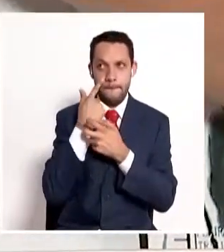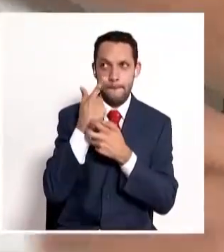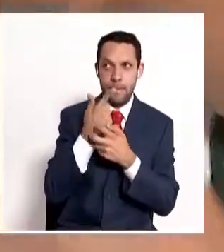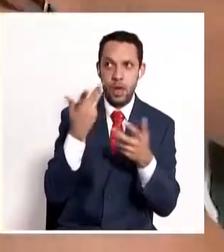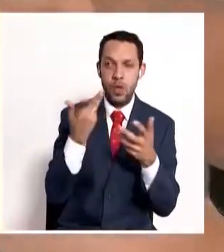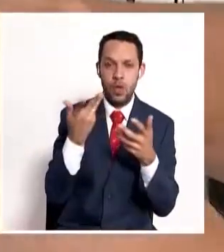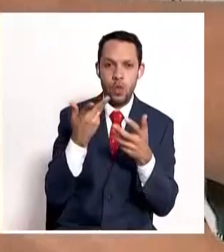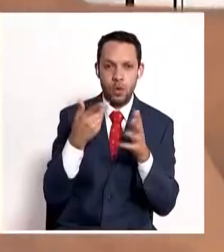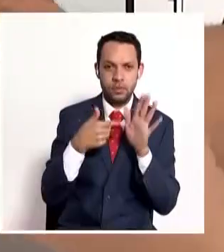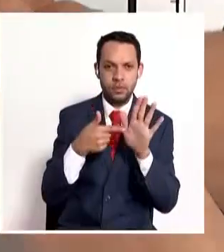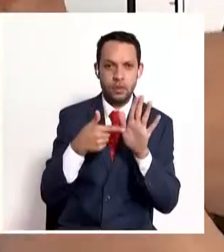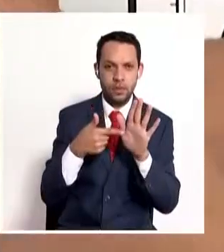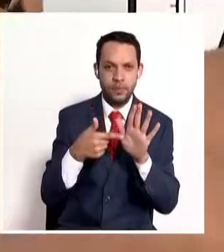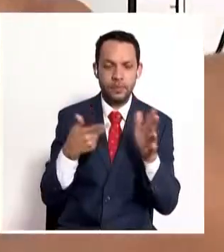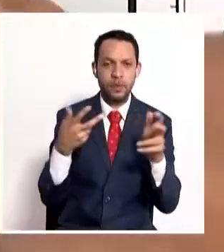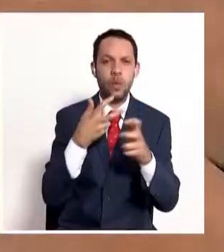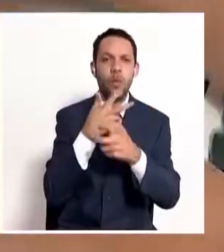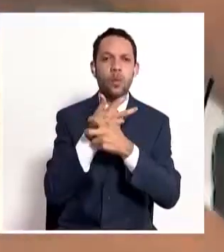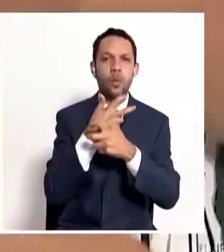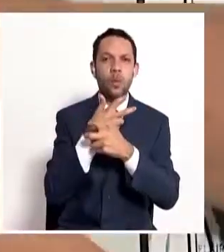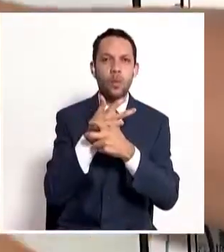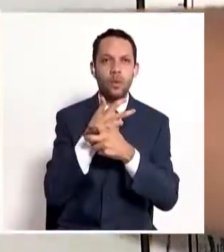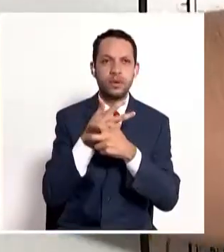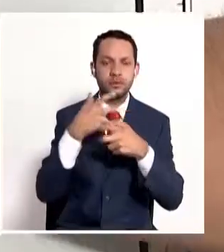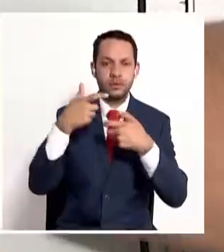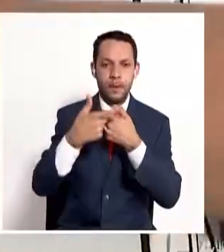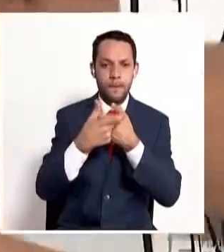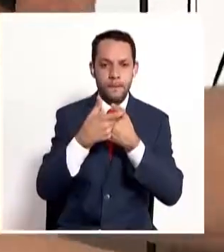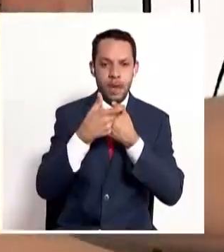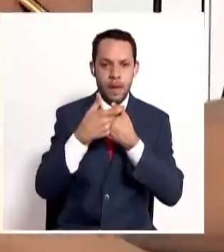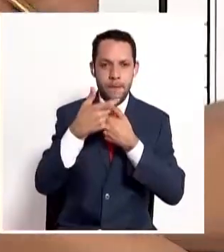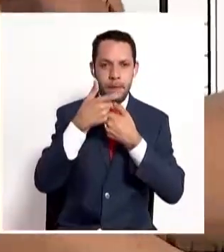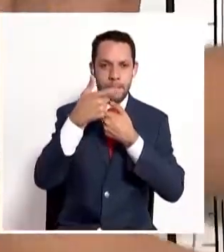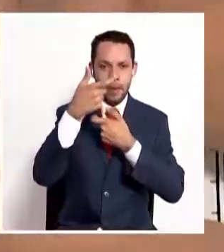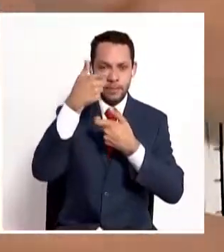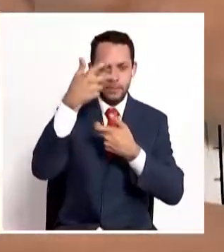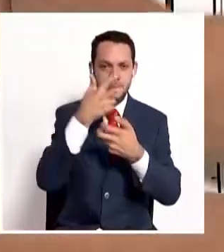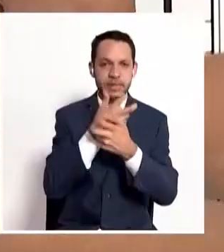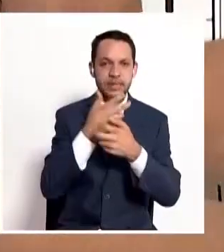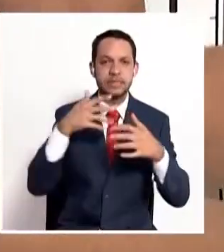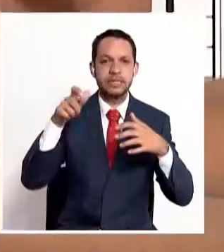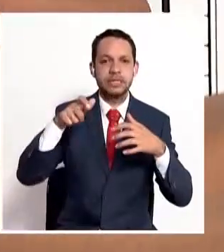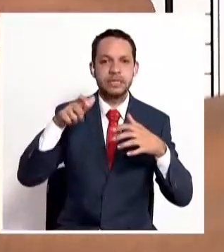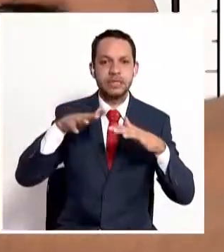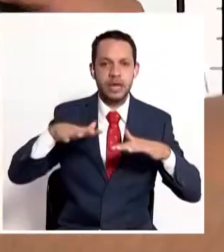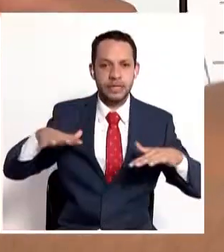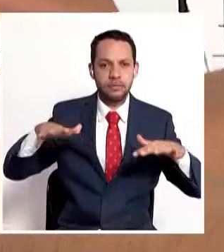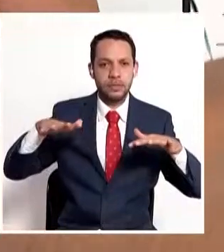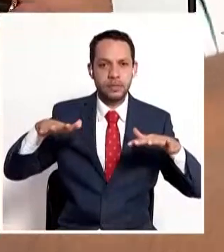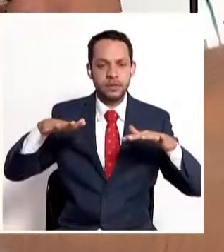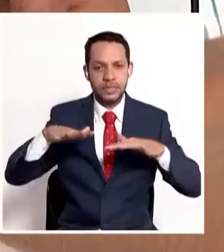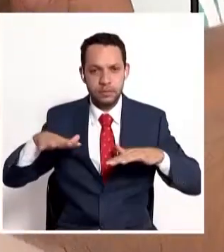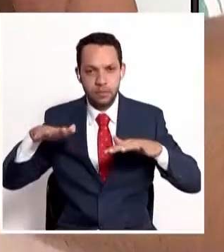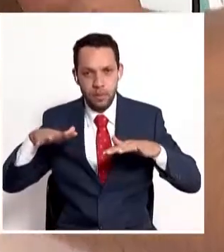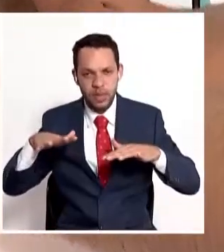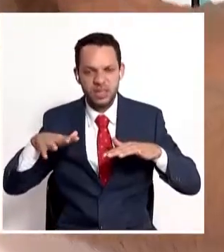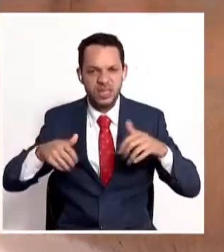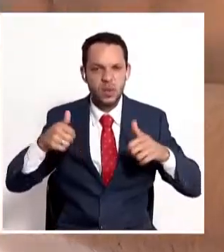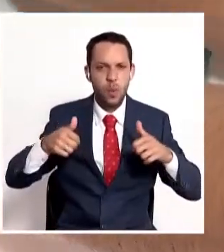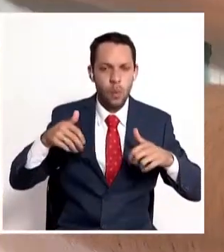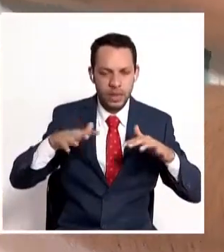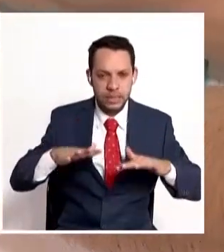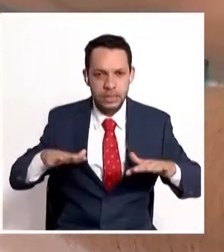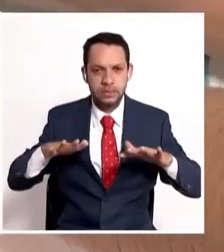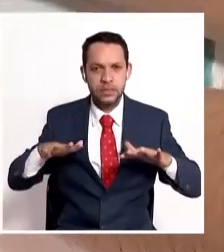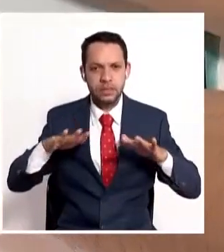que nos indica que hay un proceso artrósico esta es esta es así así que nos indica que hay un